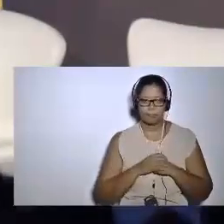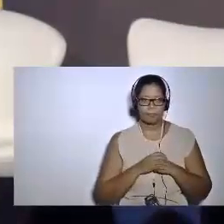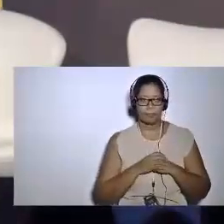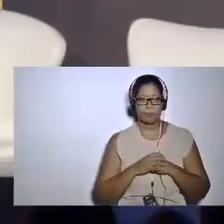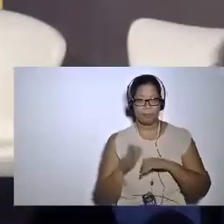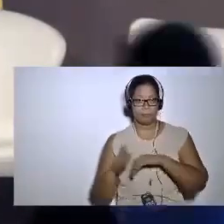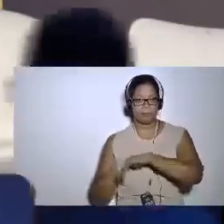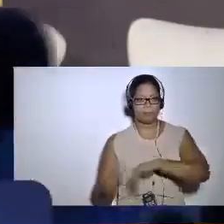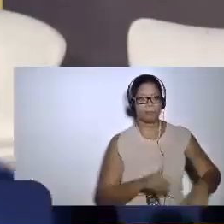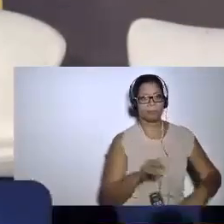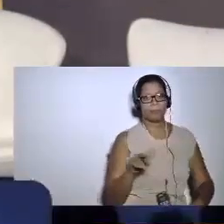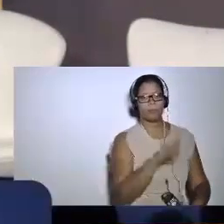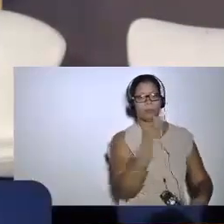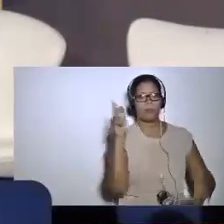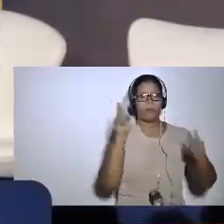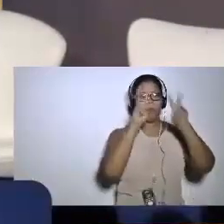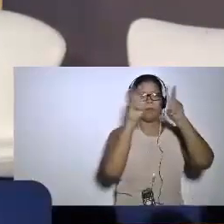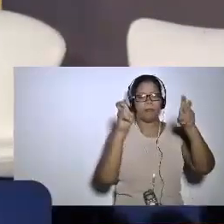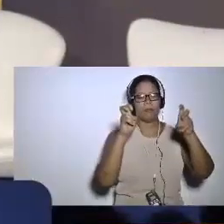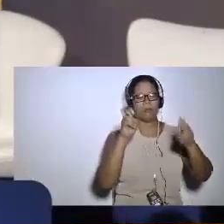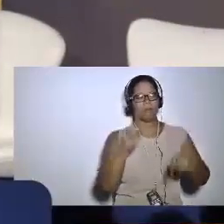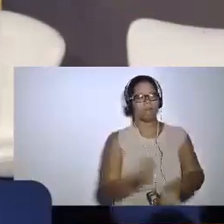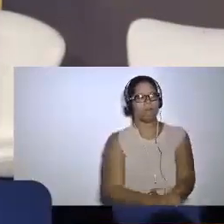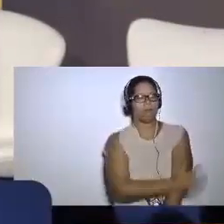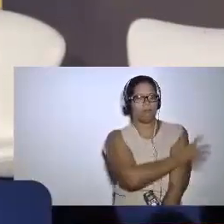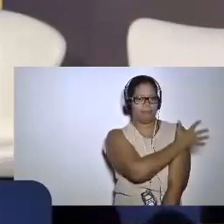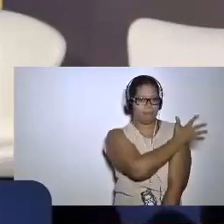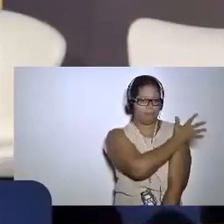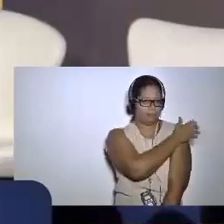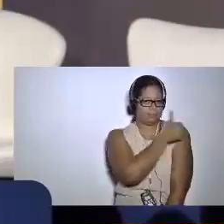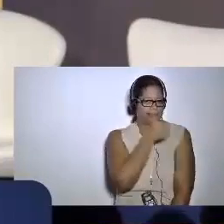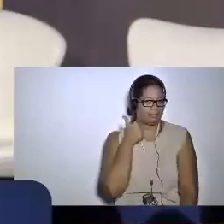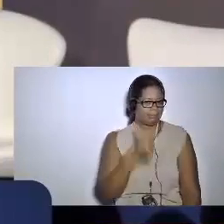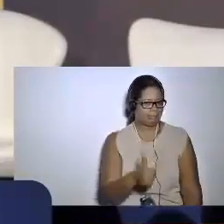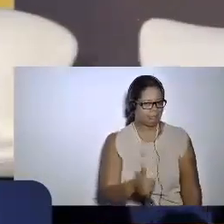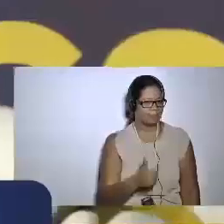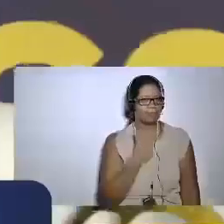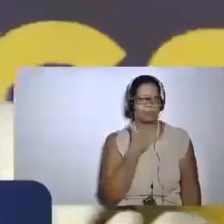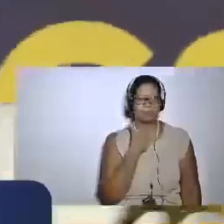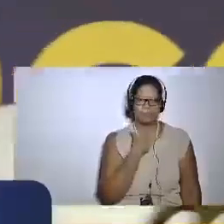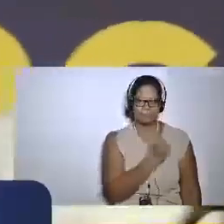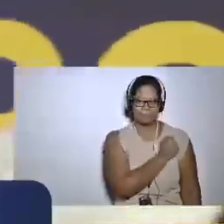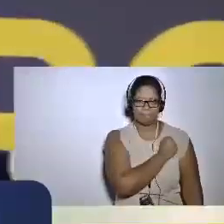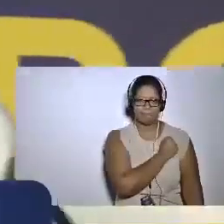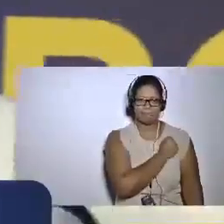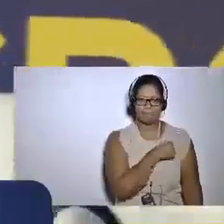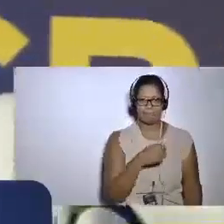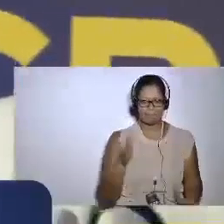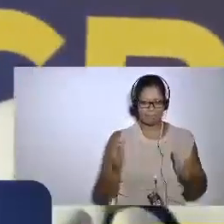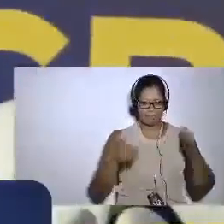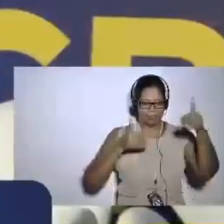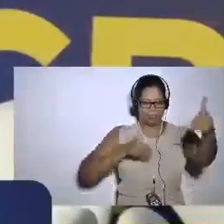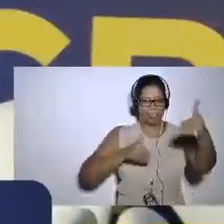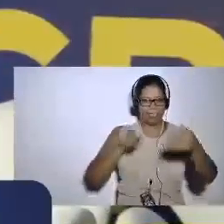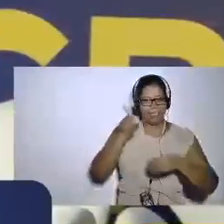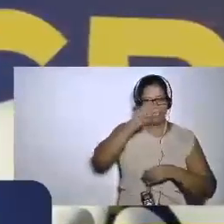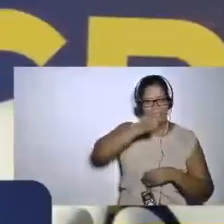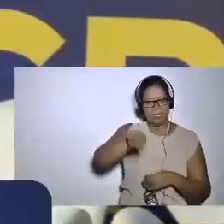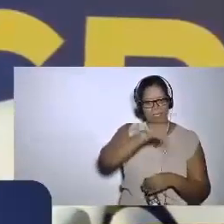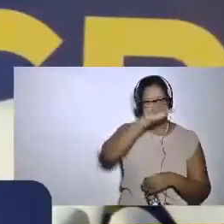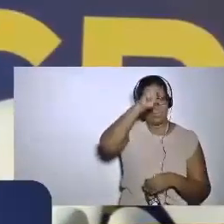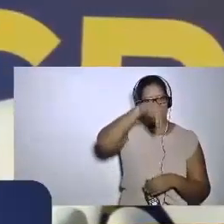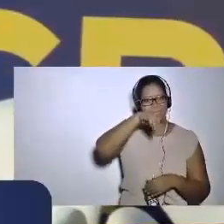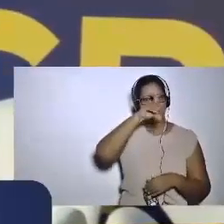atención. Otro tema que yo encuentro fascinante es el negocio de sandboxes